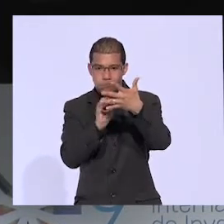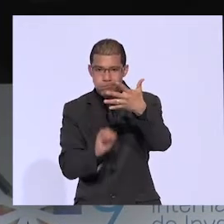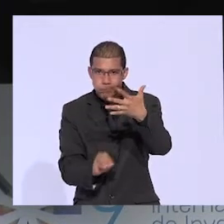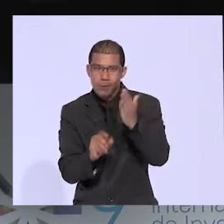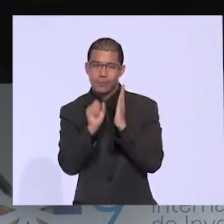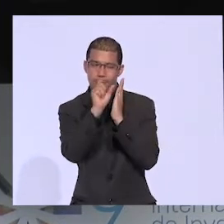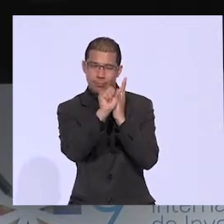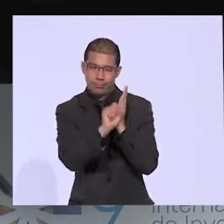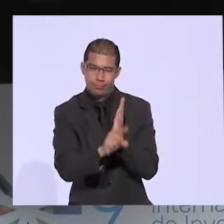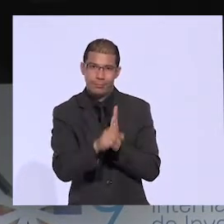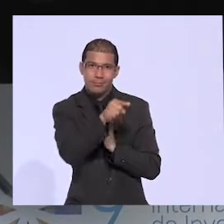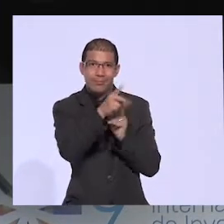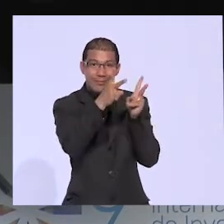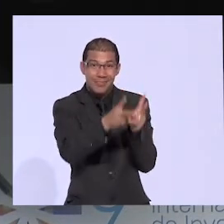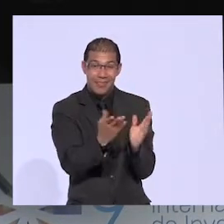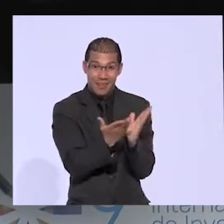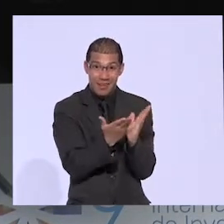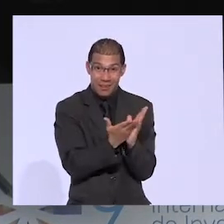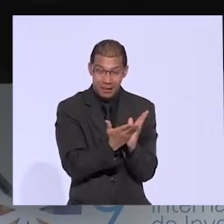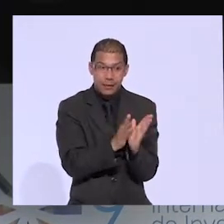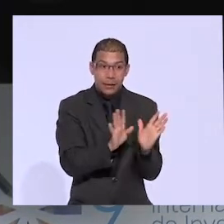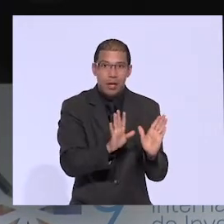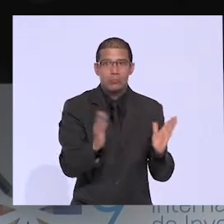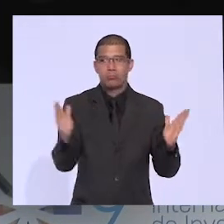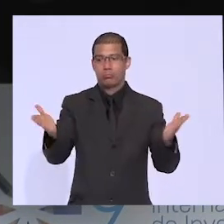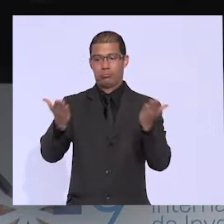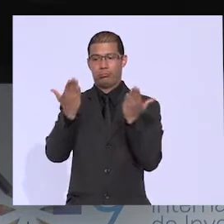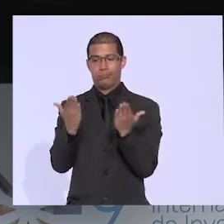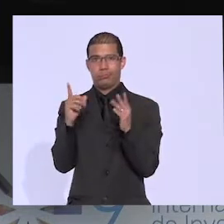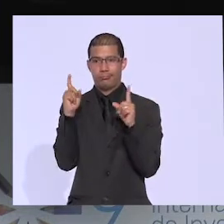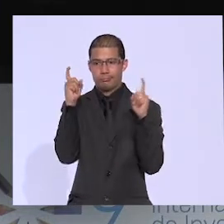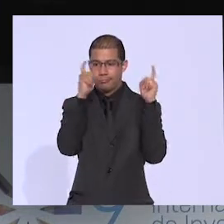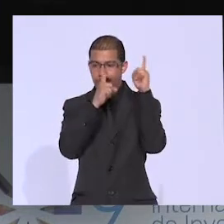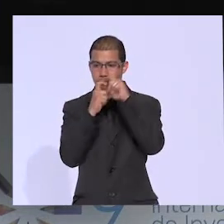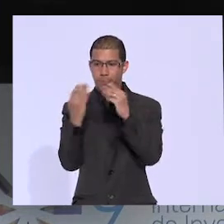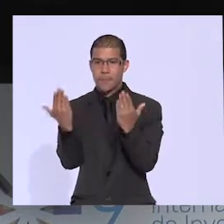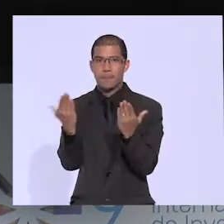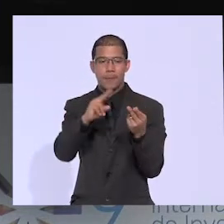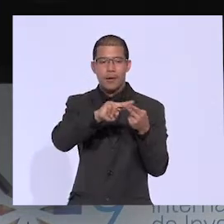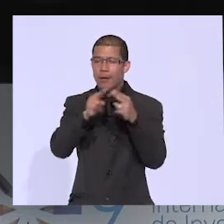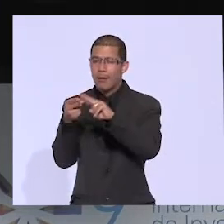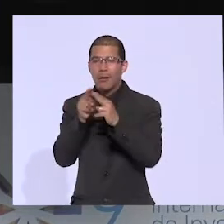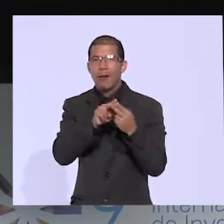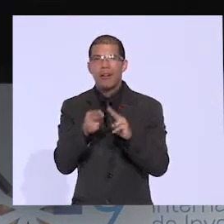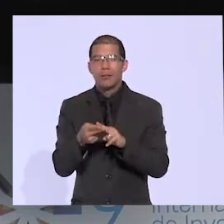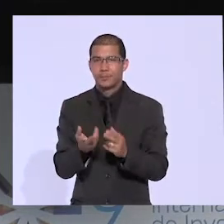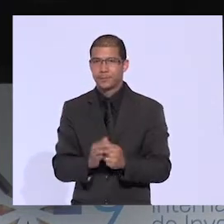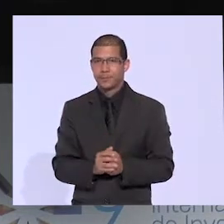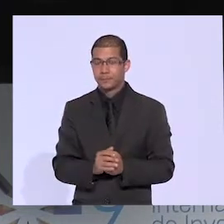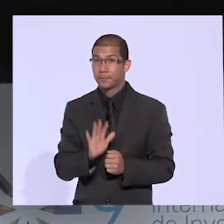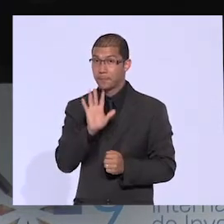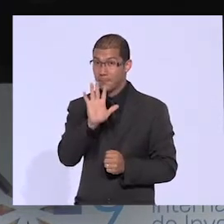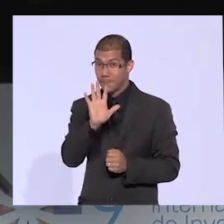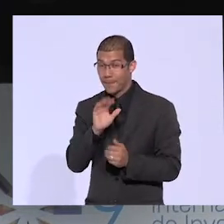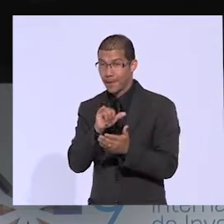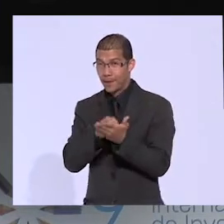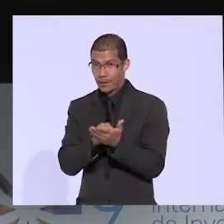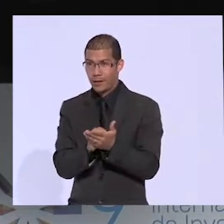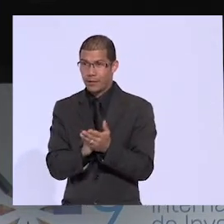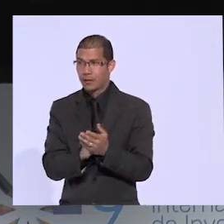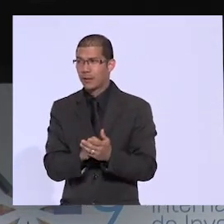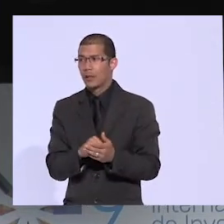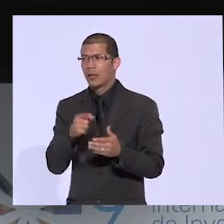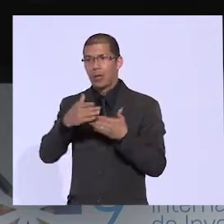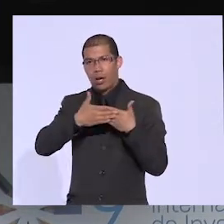y hemos hecho una regresión múltiple para ver la relación que existe entre los resultados. Este término ya le vais a aprender de